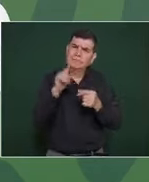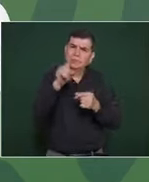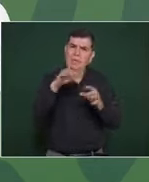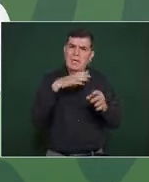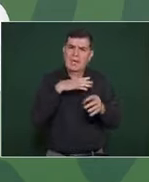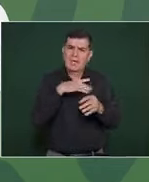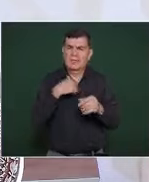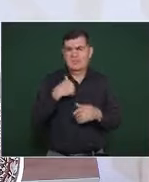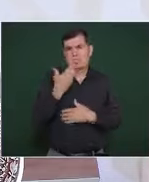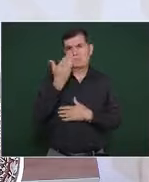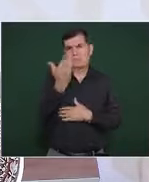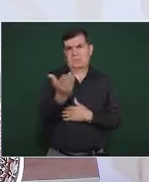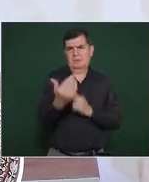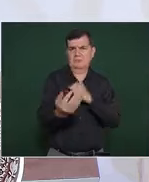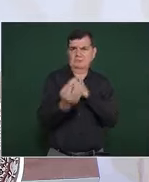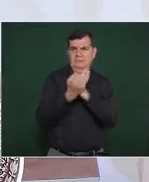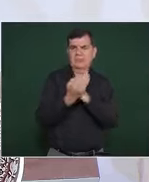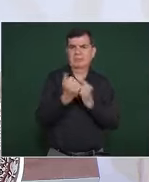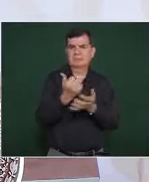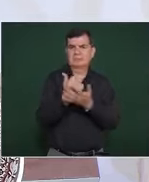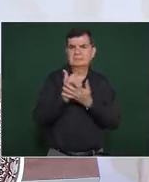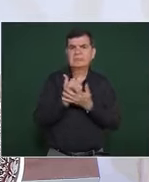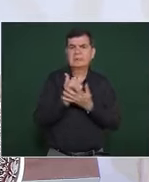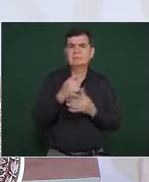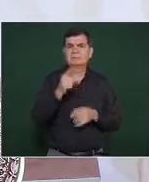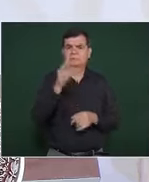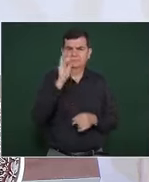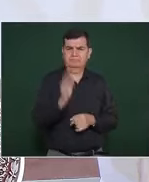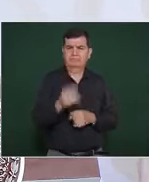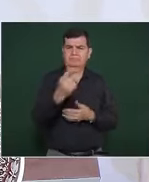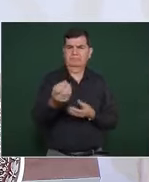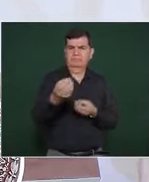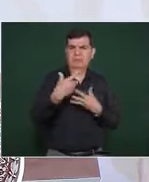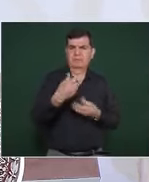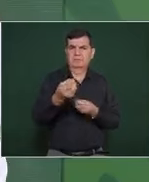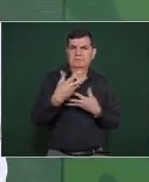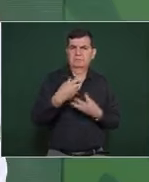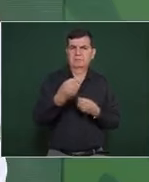esta solicitud y están cumpliendo,